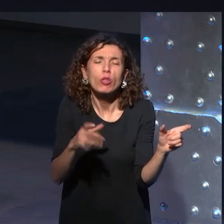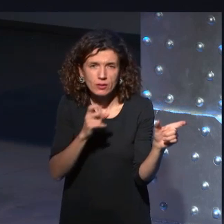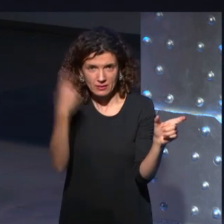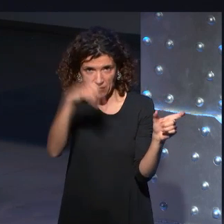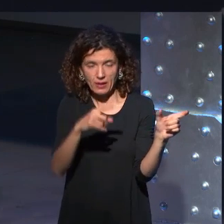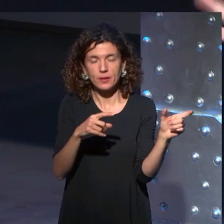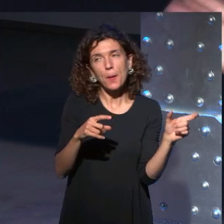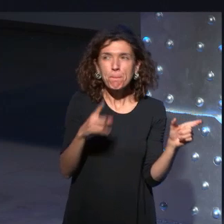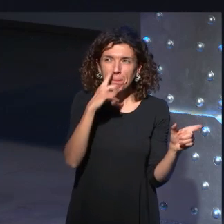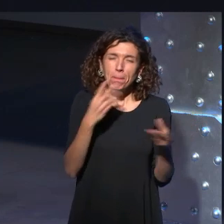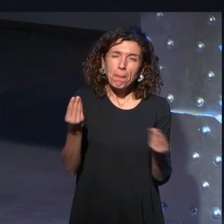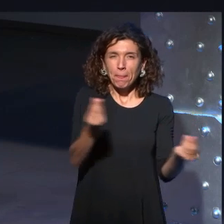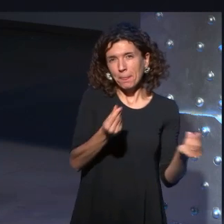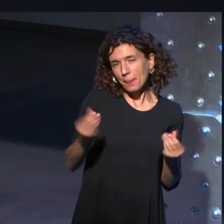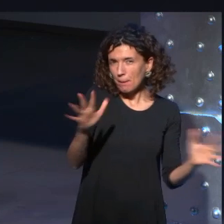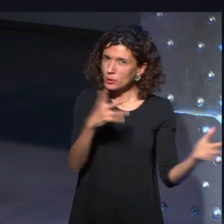Tenemos una sospecha, pero